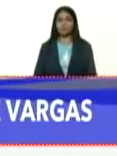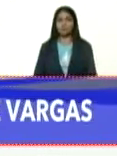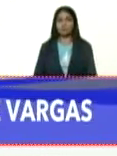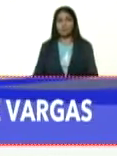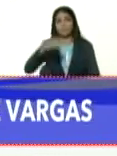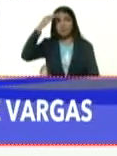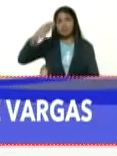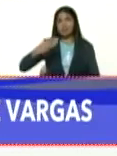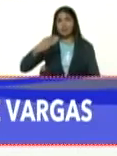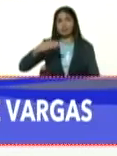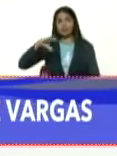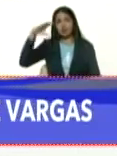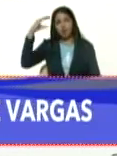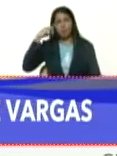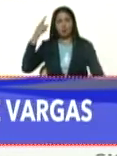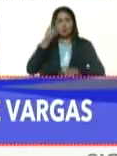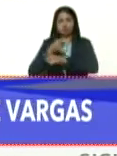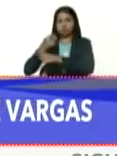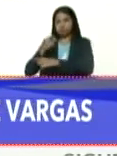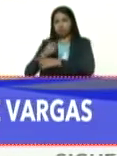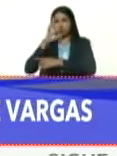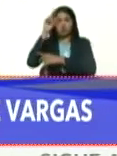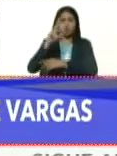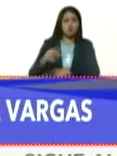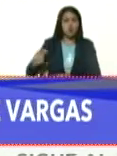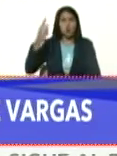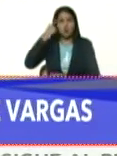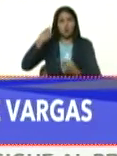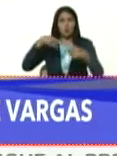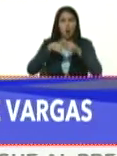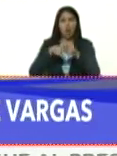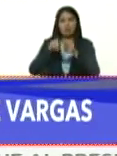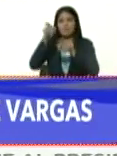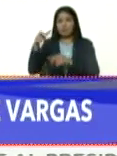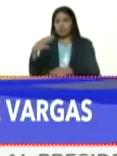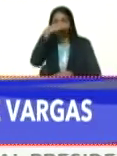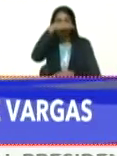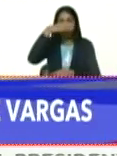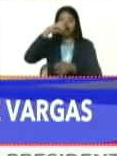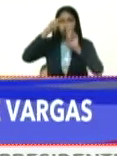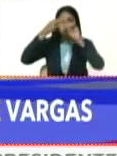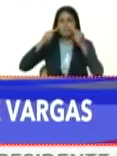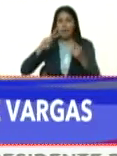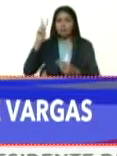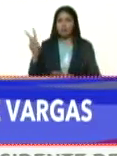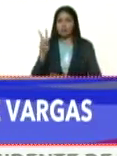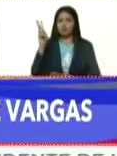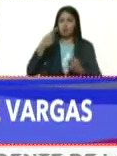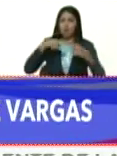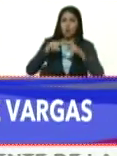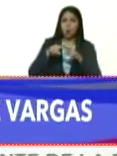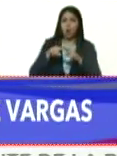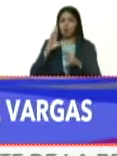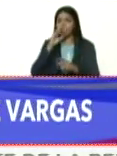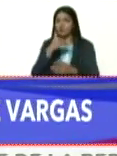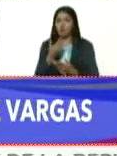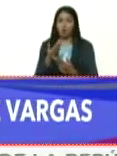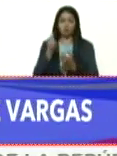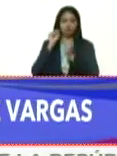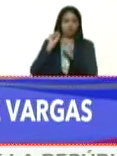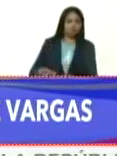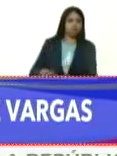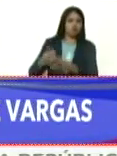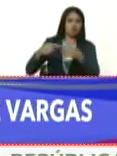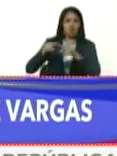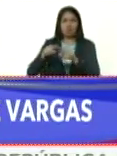Militares de Colombia que reciben órdenes diarias de conspirar contra la paz de Venezuela, desobedezcan las órdenes